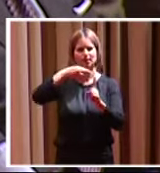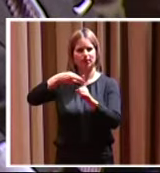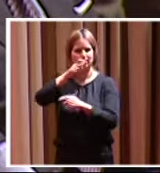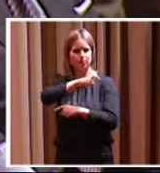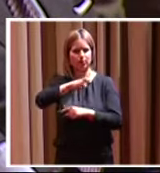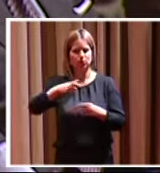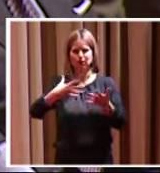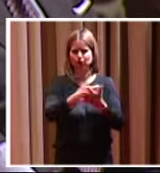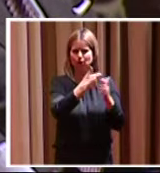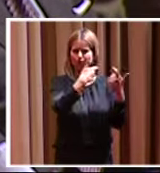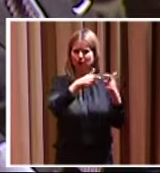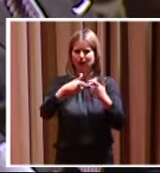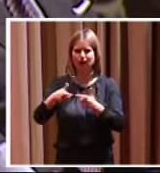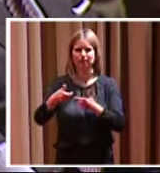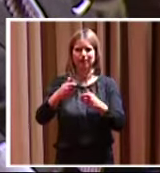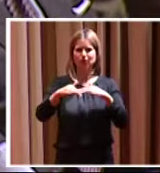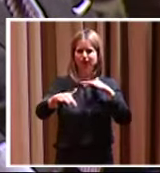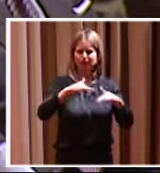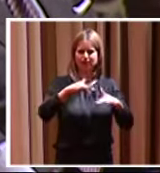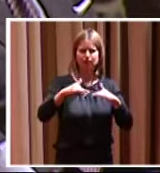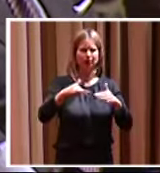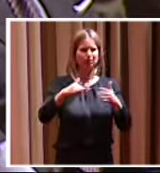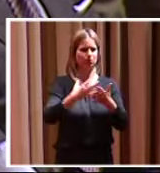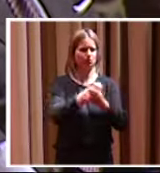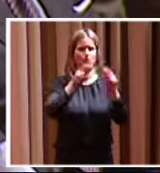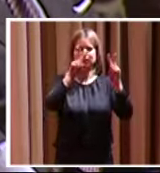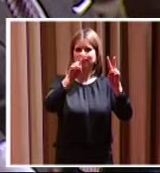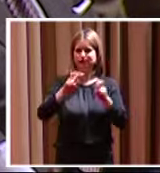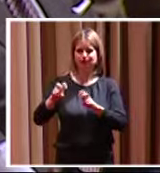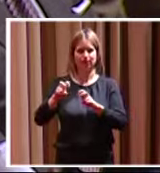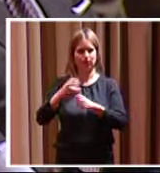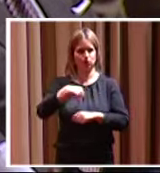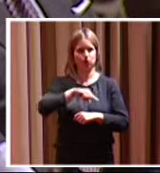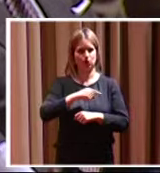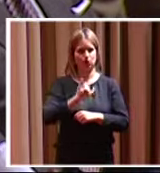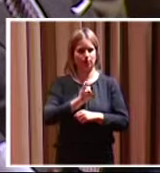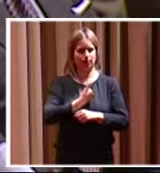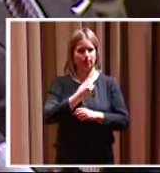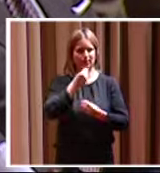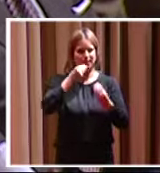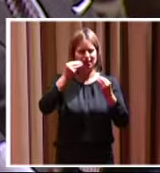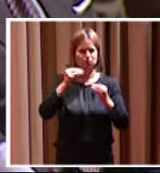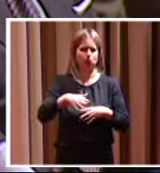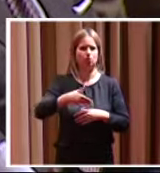en todos sus ámbitos, actividades, estamentos. Tenemos una gran